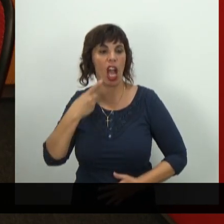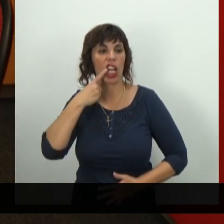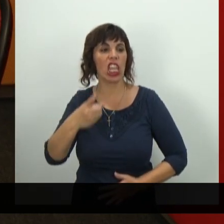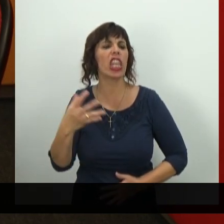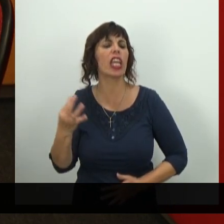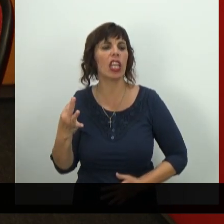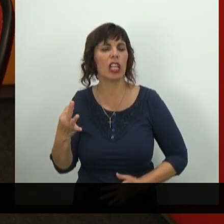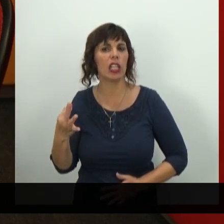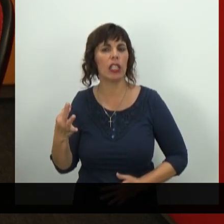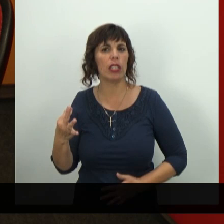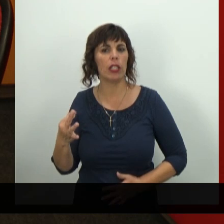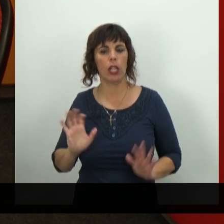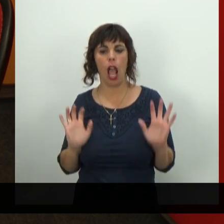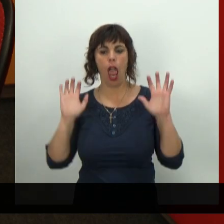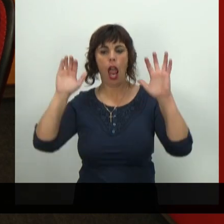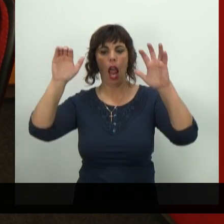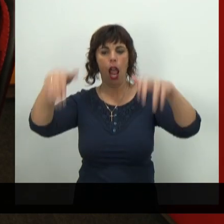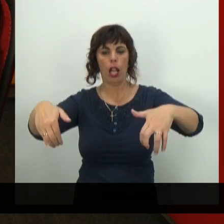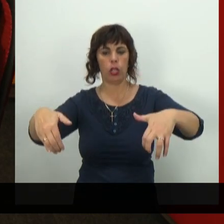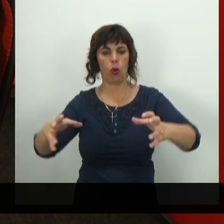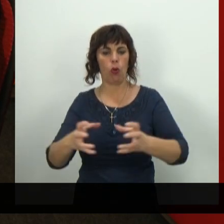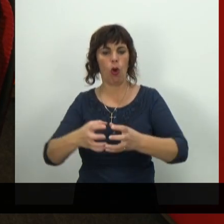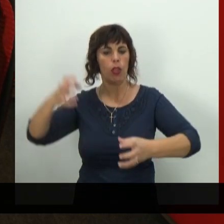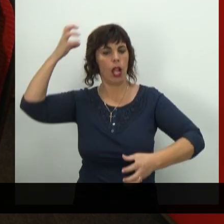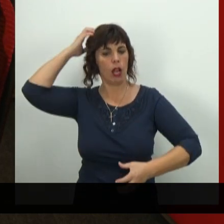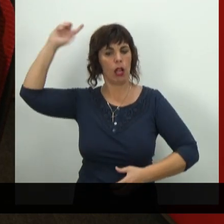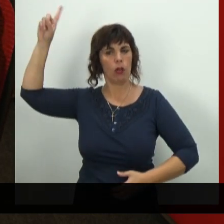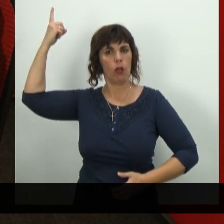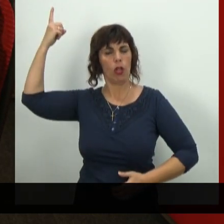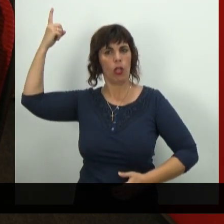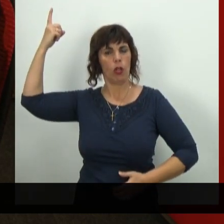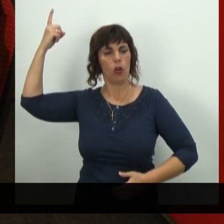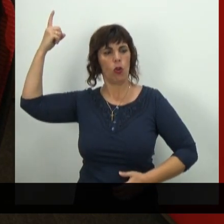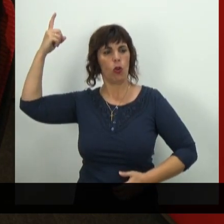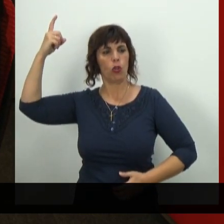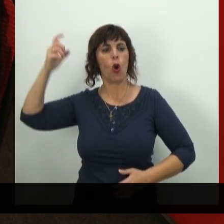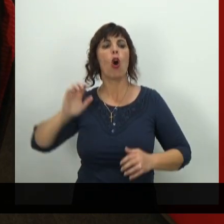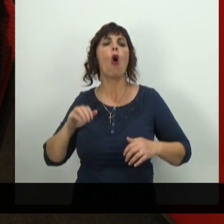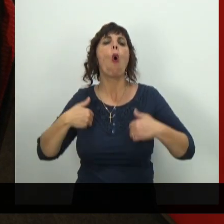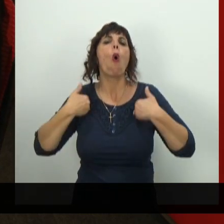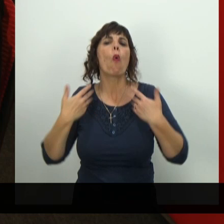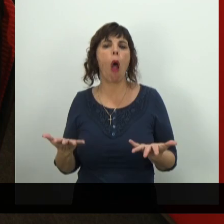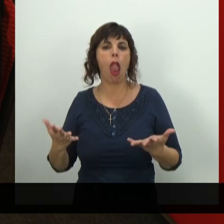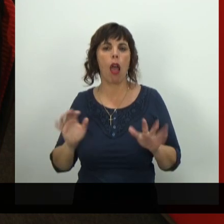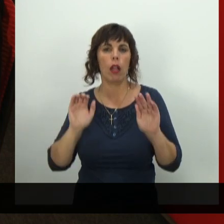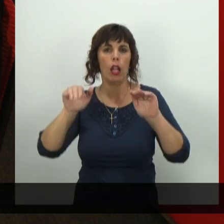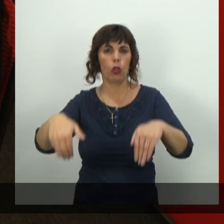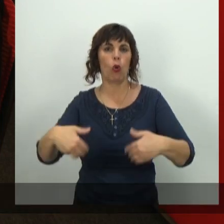que el trono del reino de Dios es el trono de la gracia,